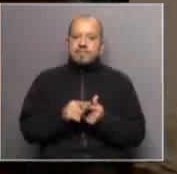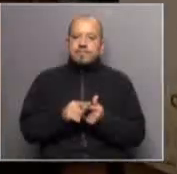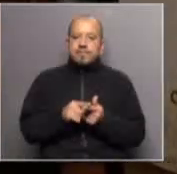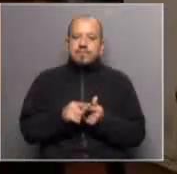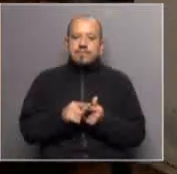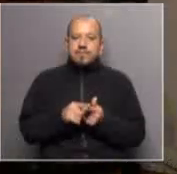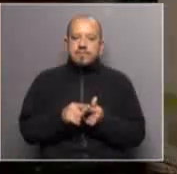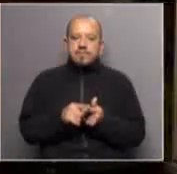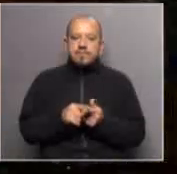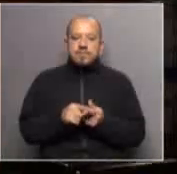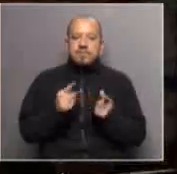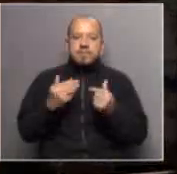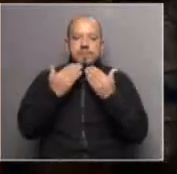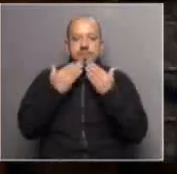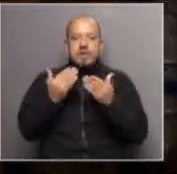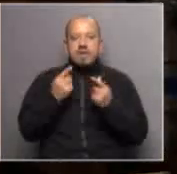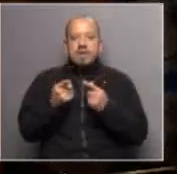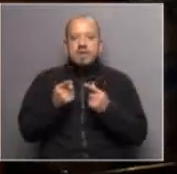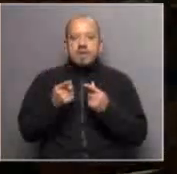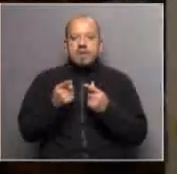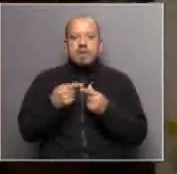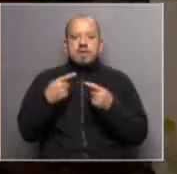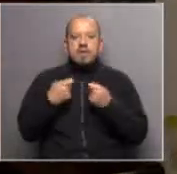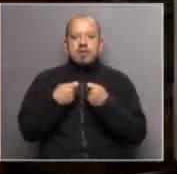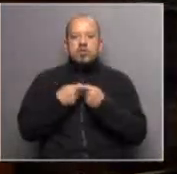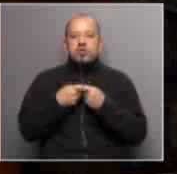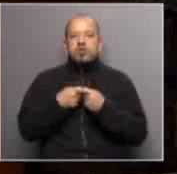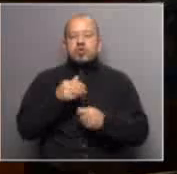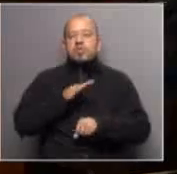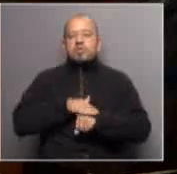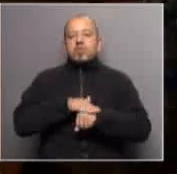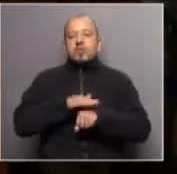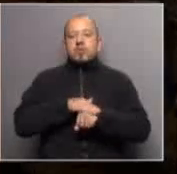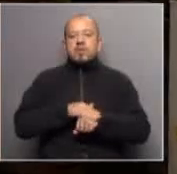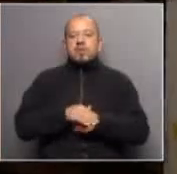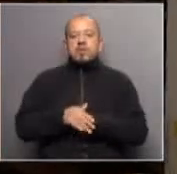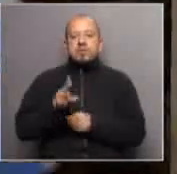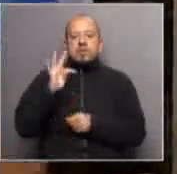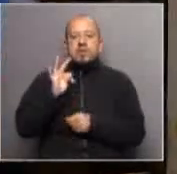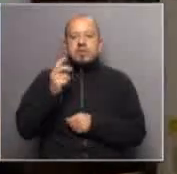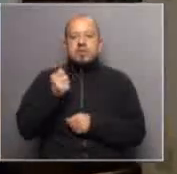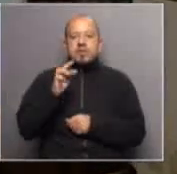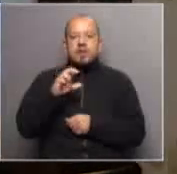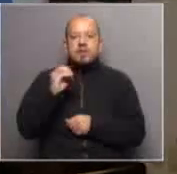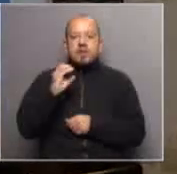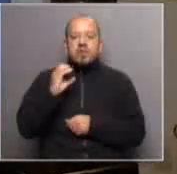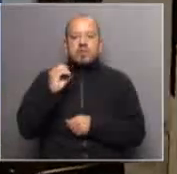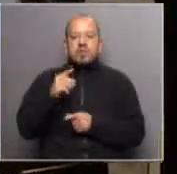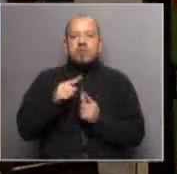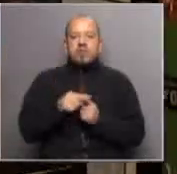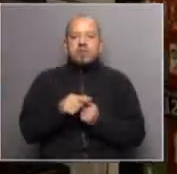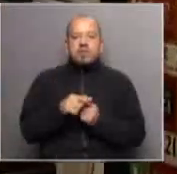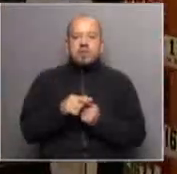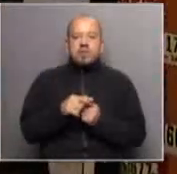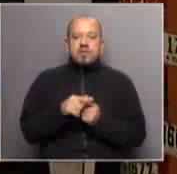eso le damos las gracias por recibirnos al socio y encargado Germán Tarocco. Germán, buenas noches. Buenas noches, ¿cómo va? ¿Todo bien? ¿Todo